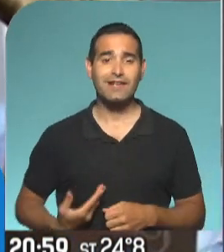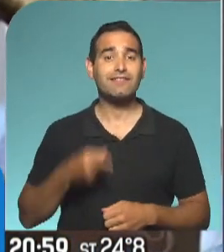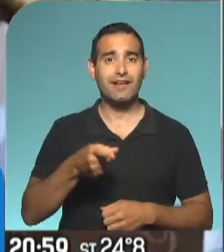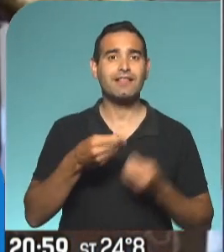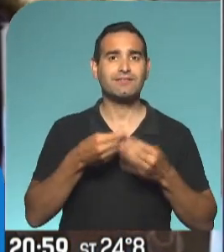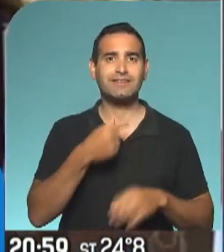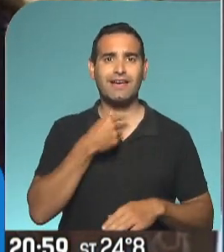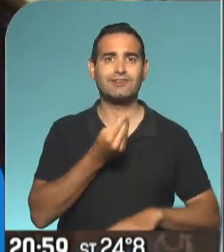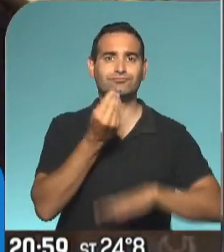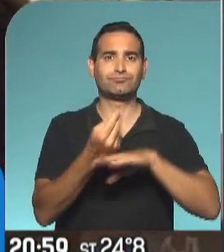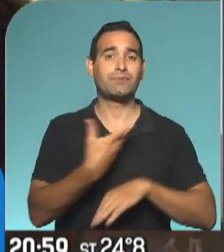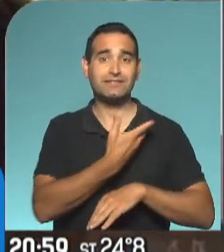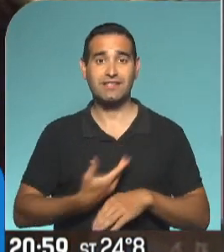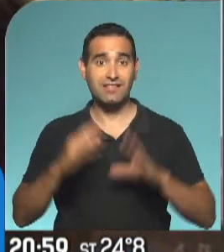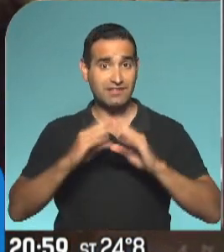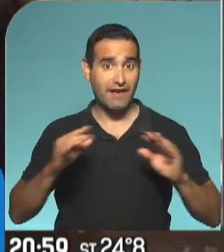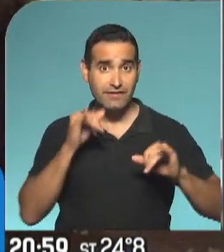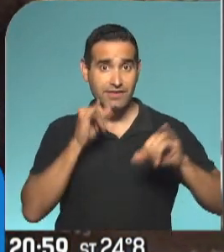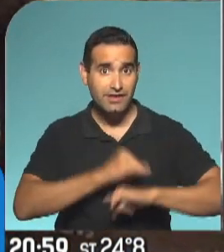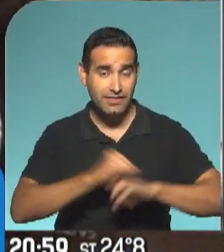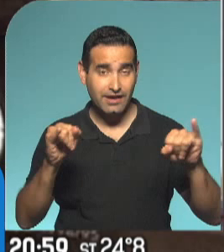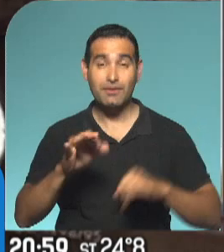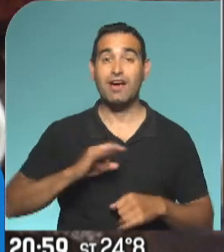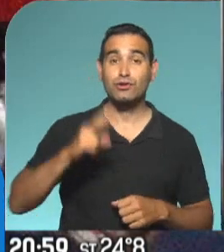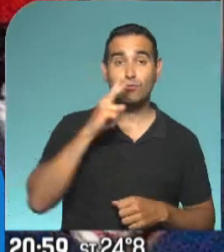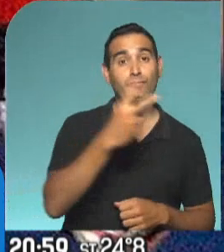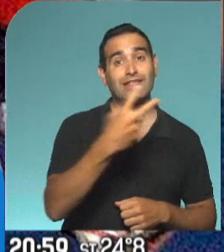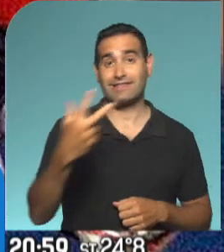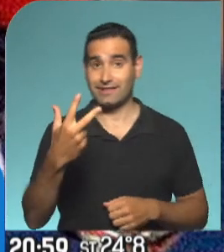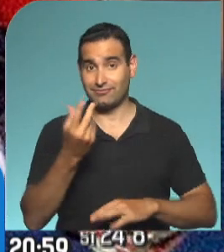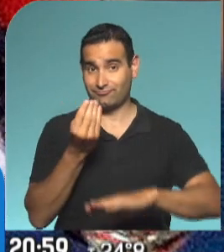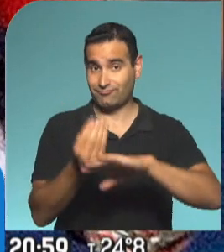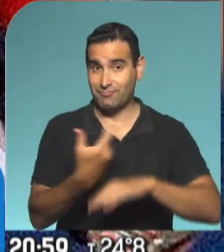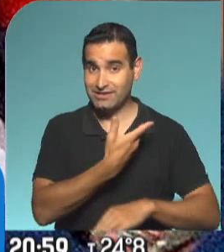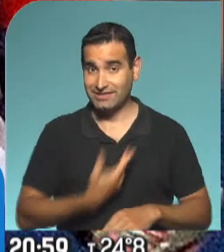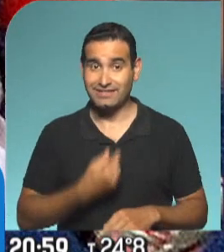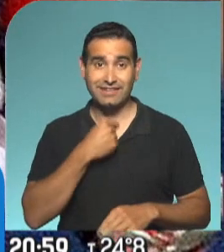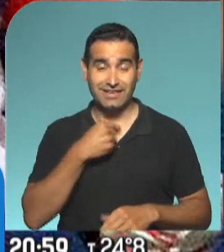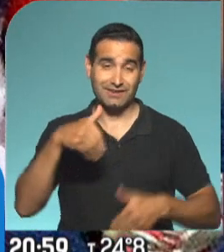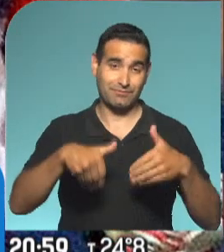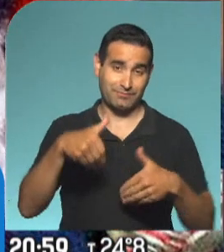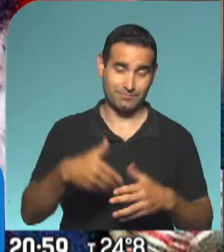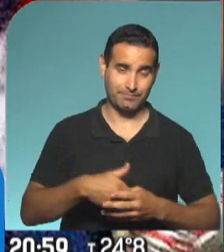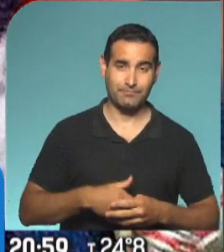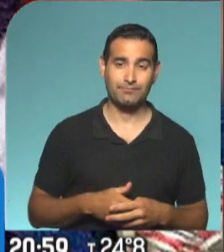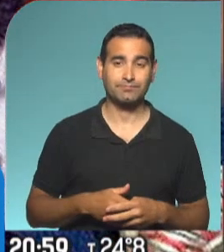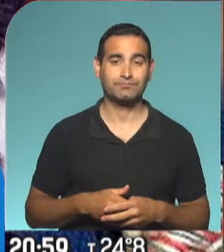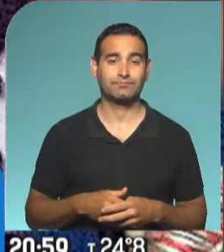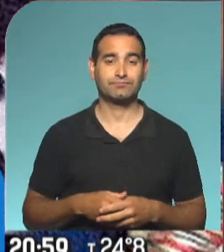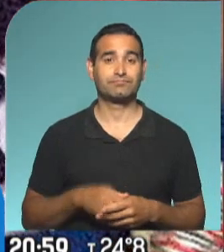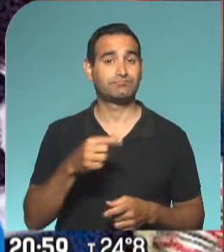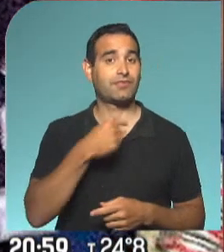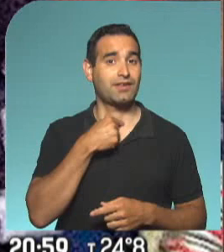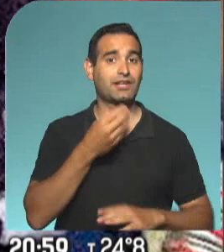su candidatura en plena Navidad para 2023. Las presidenciales de 2023 con un